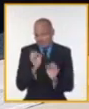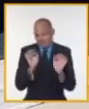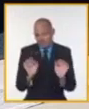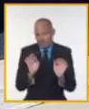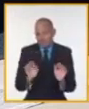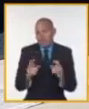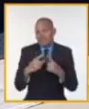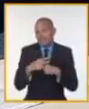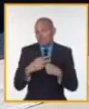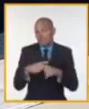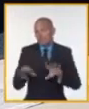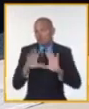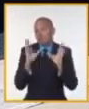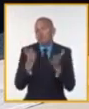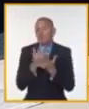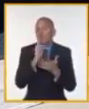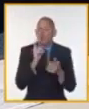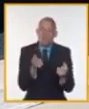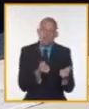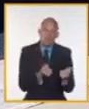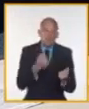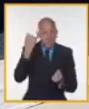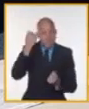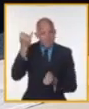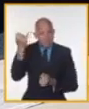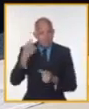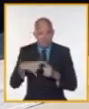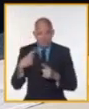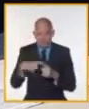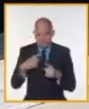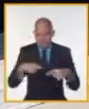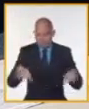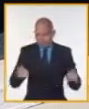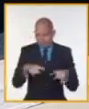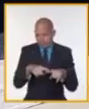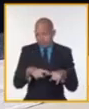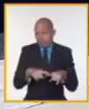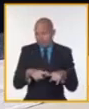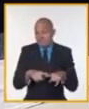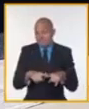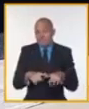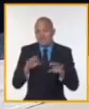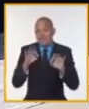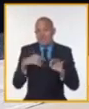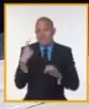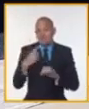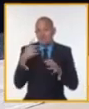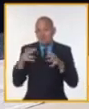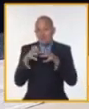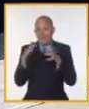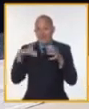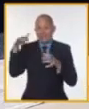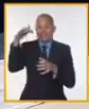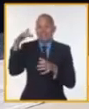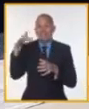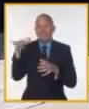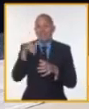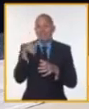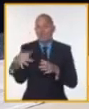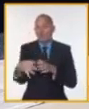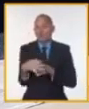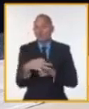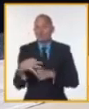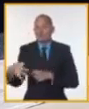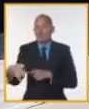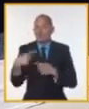No podemos sustituir la labor de la provincia, no podemos sustituir la labor de los municipios, mucho menos la labor de los núcleos del